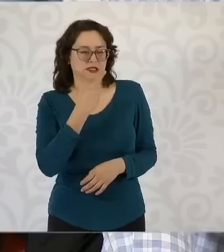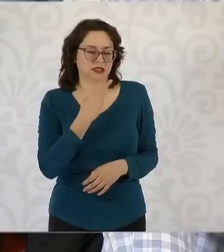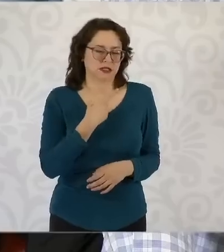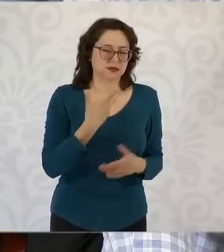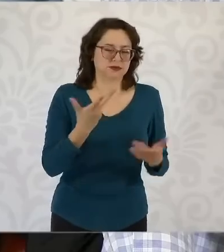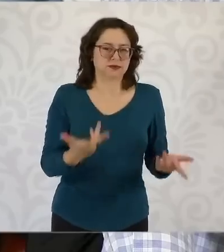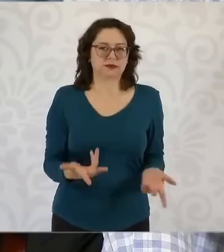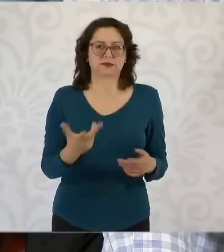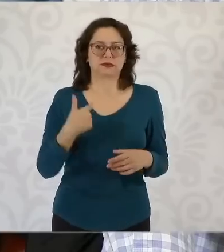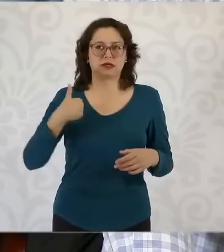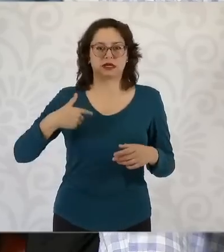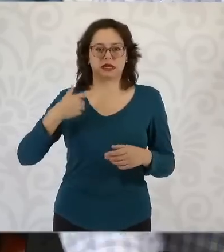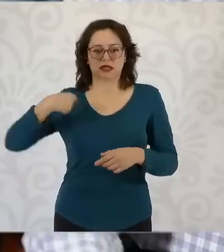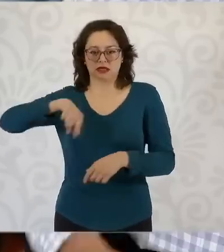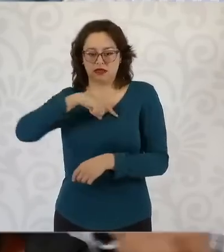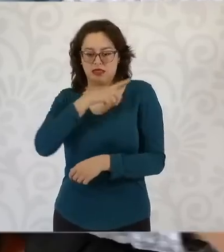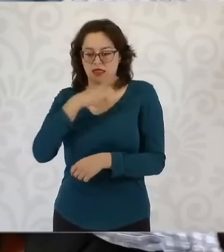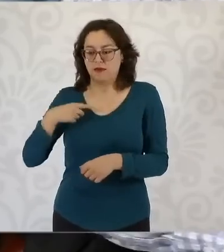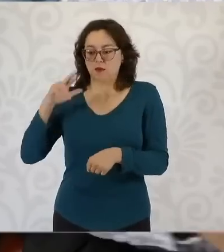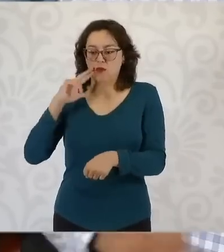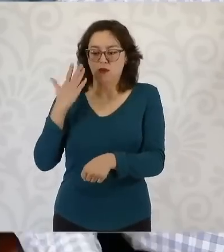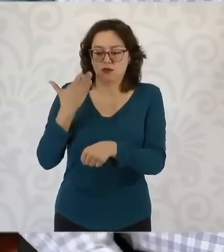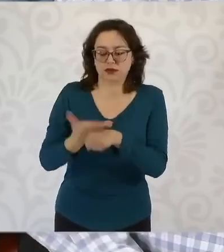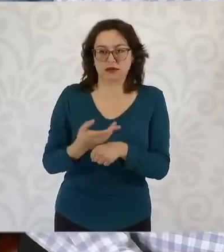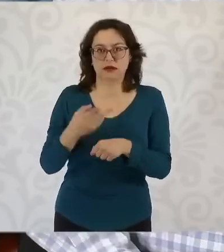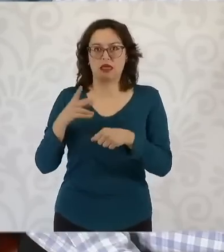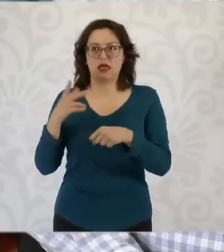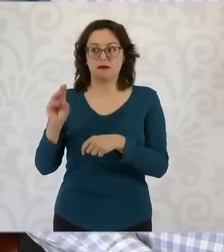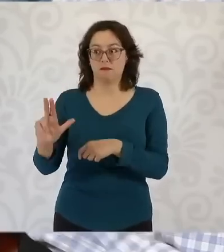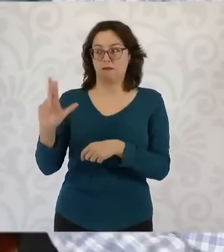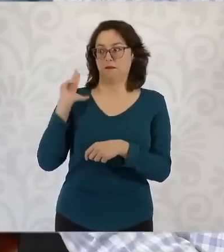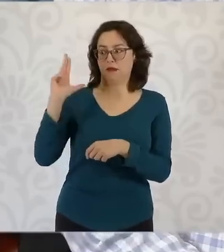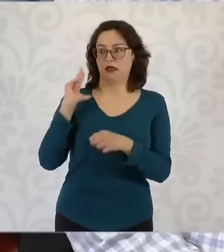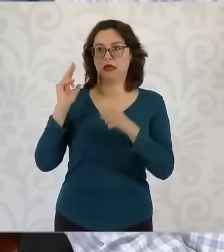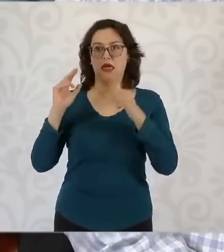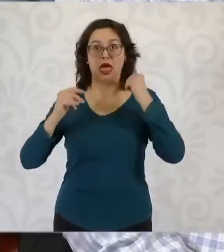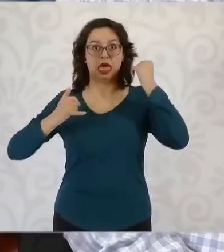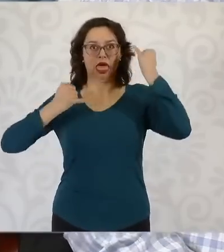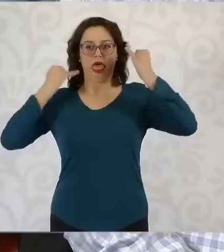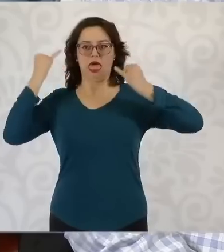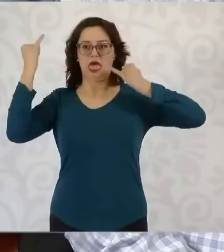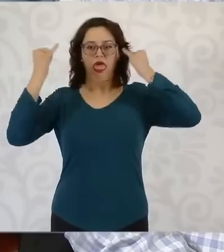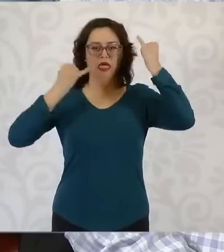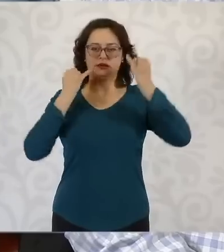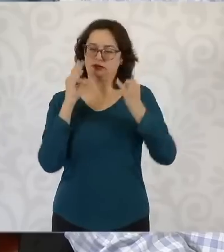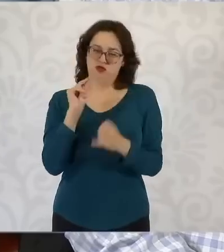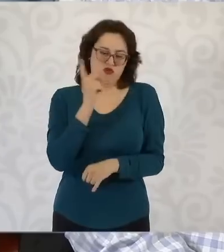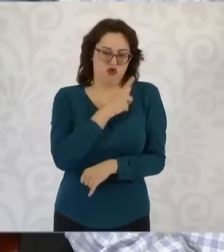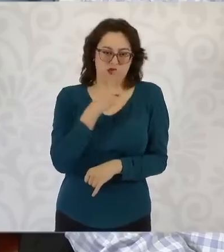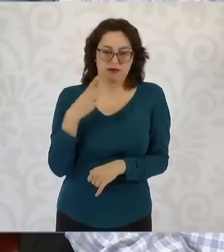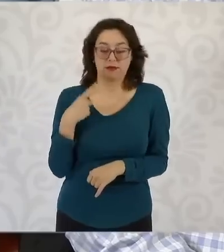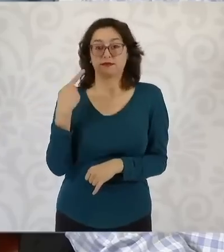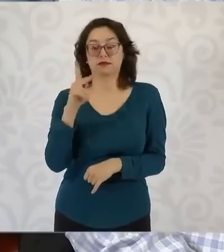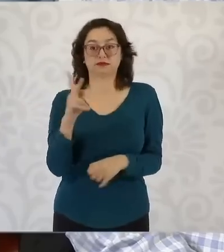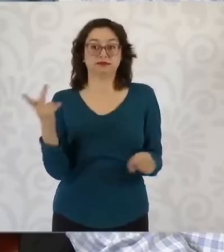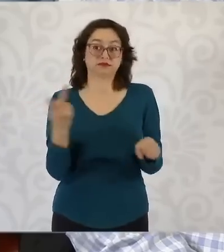martes, pero sí ha estado mencionando, y especialistas en seguridad, que es claro que el crimen organizado quiere imponer condiciones al gobierno de la Ciudad de México.